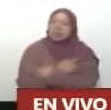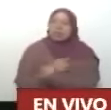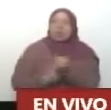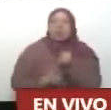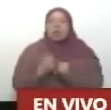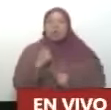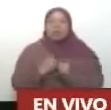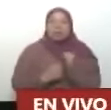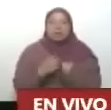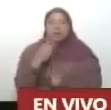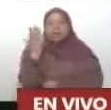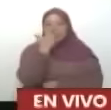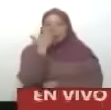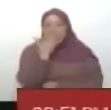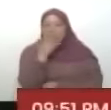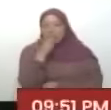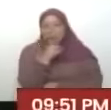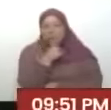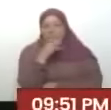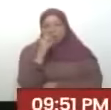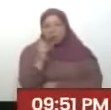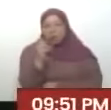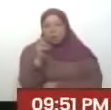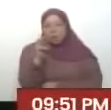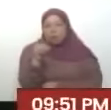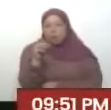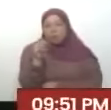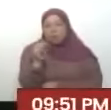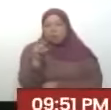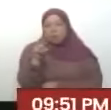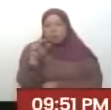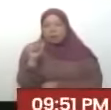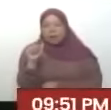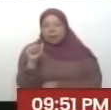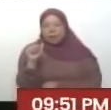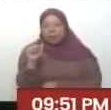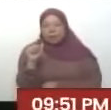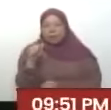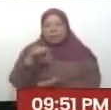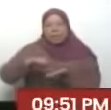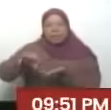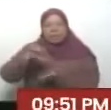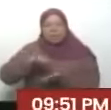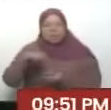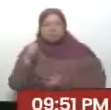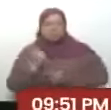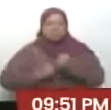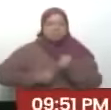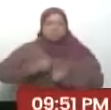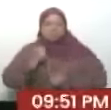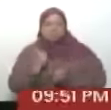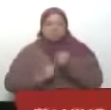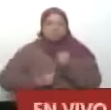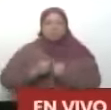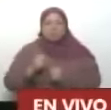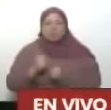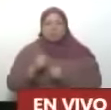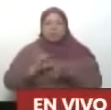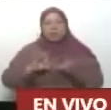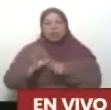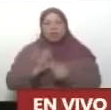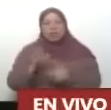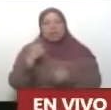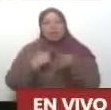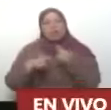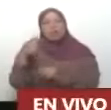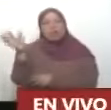todo su equipo, a todos los artistas que sin banderas políticas, sin ideología, con el tricolor en el corazón, dieron un paso al frente